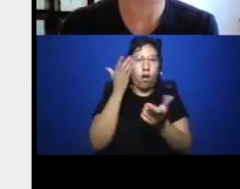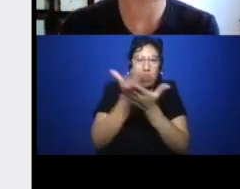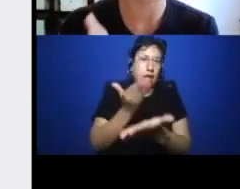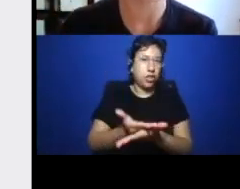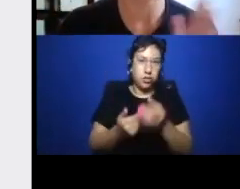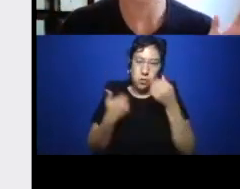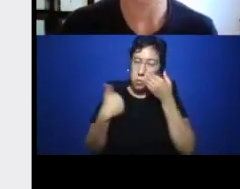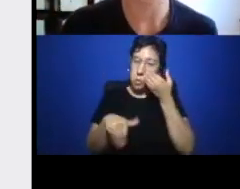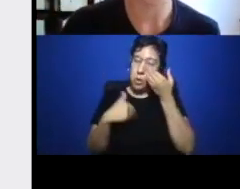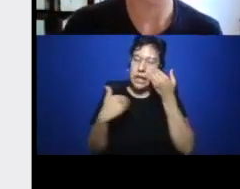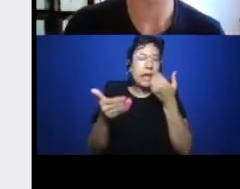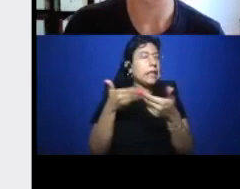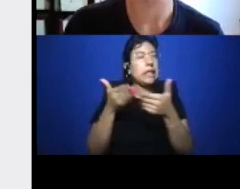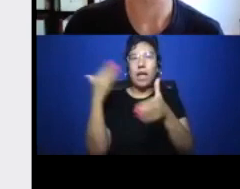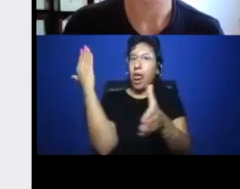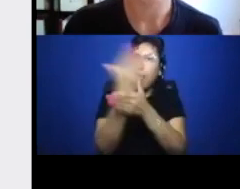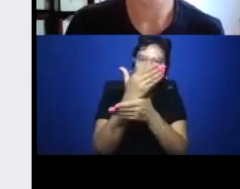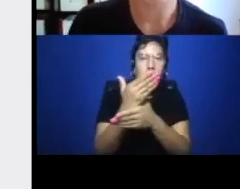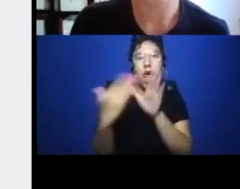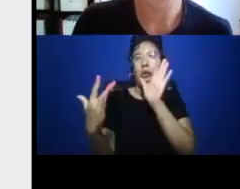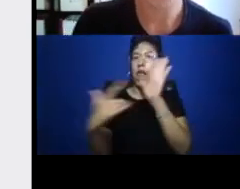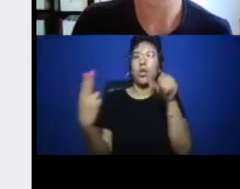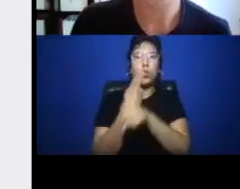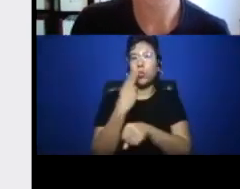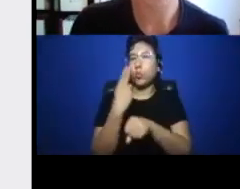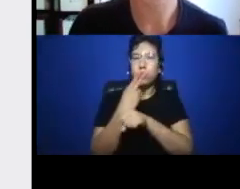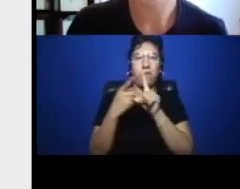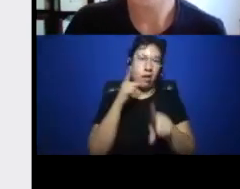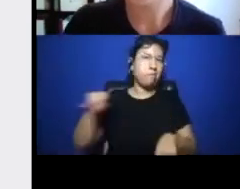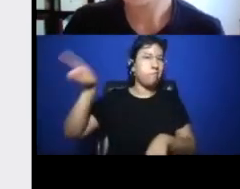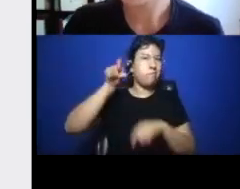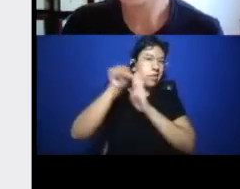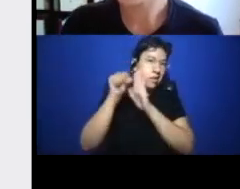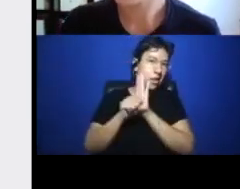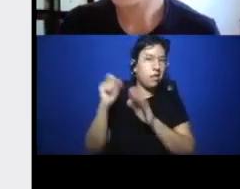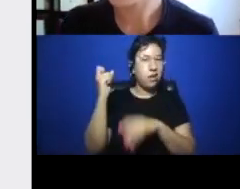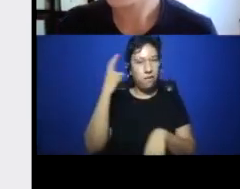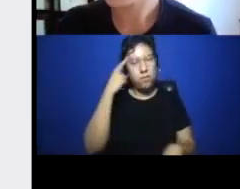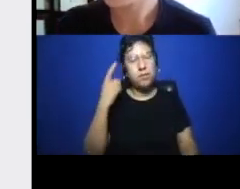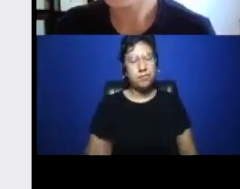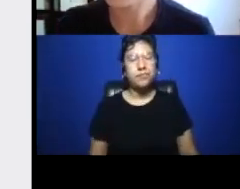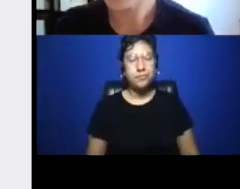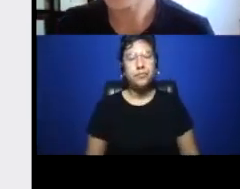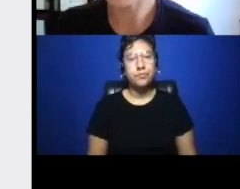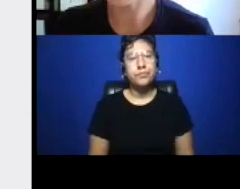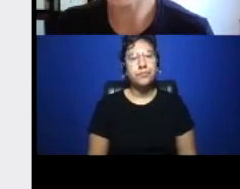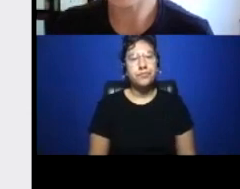por autentificación, porque es muy fácilmente interceptable y se puede utilizar en contra del